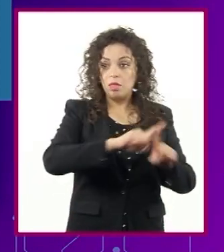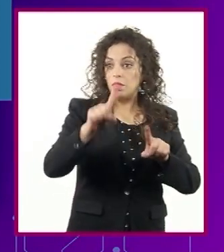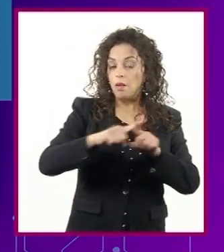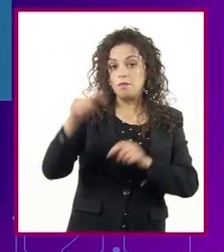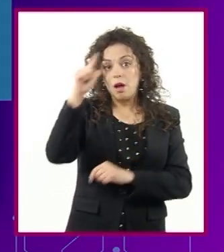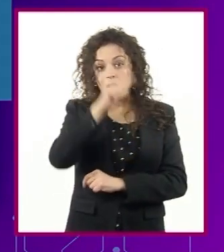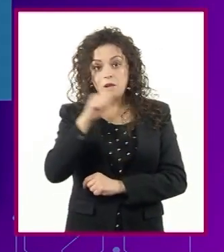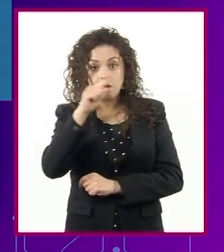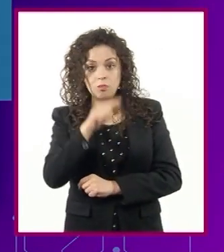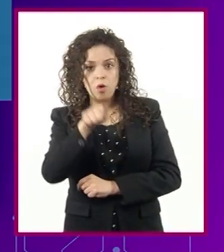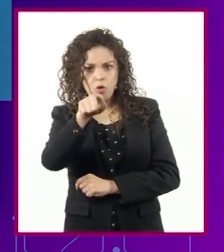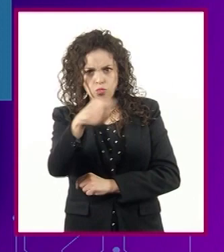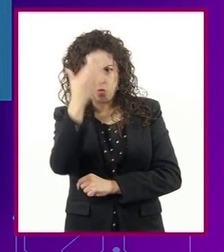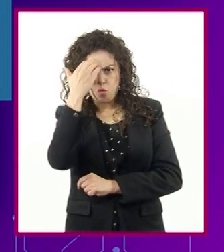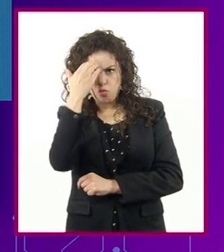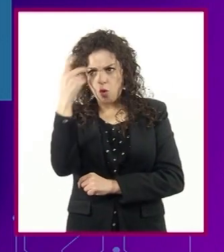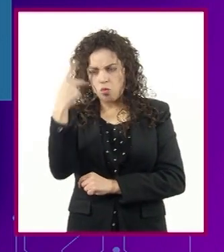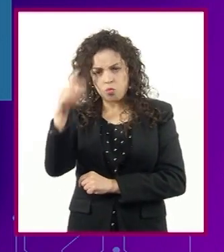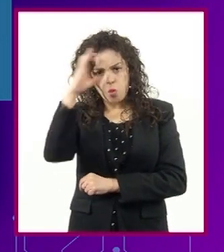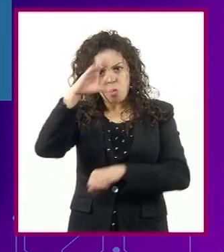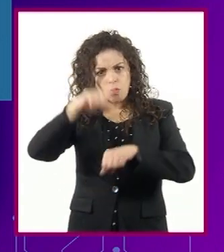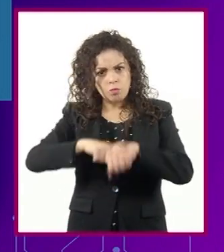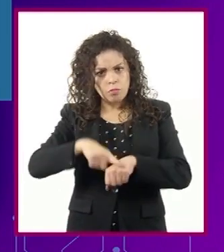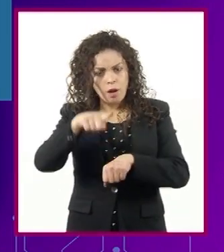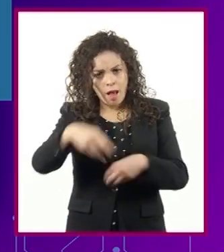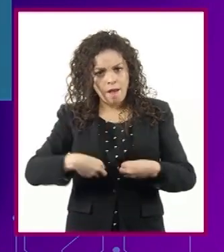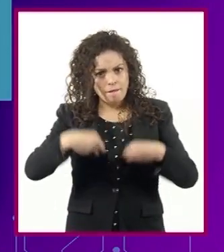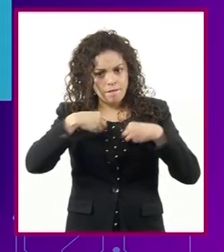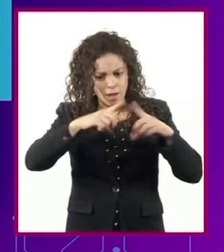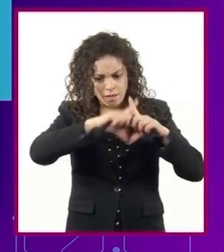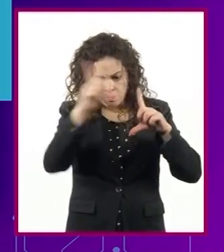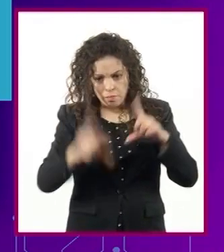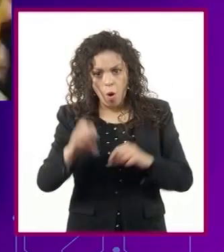tanto conoces de la cultura de tu país o de tu estado?